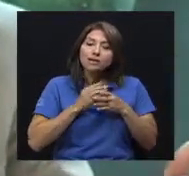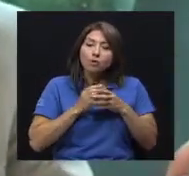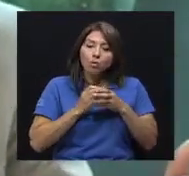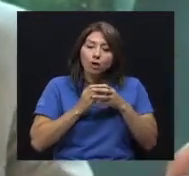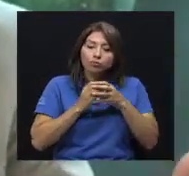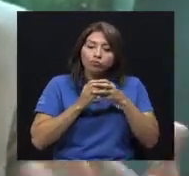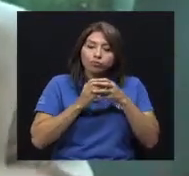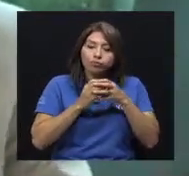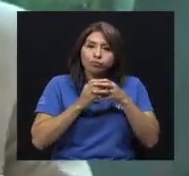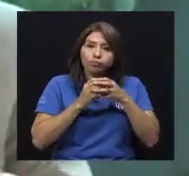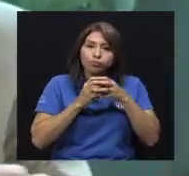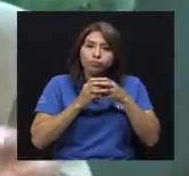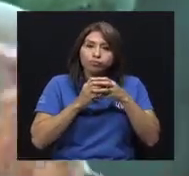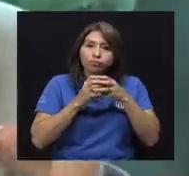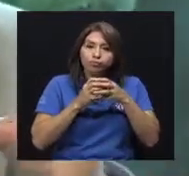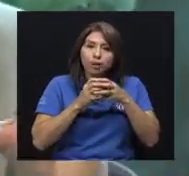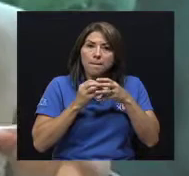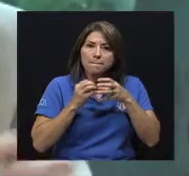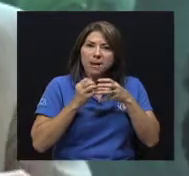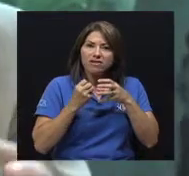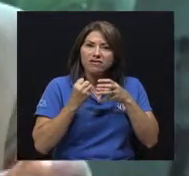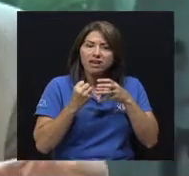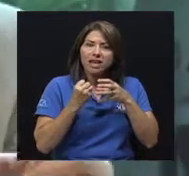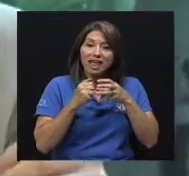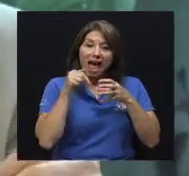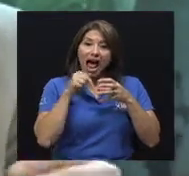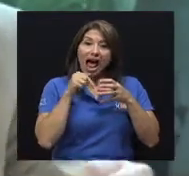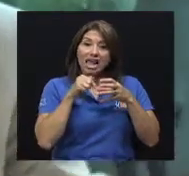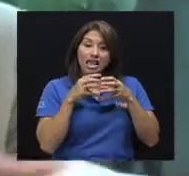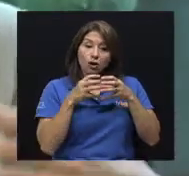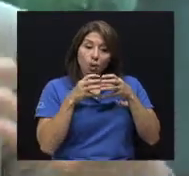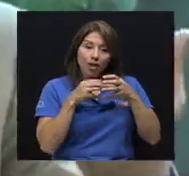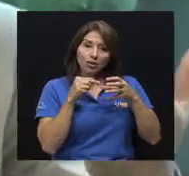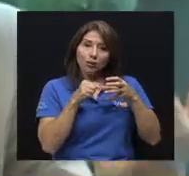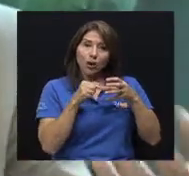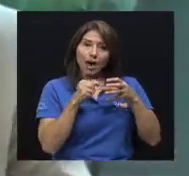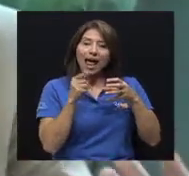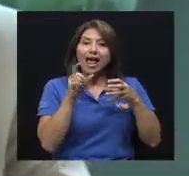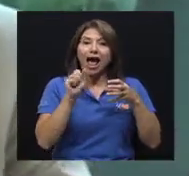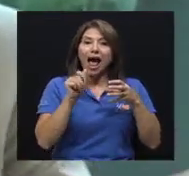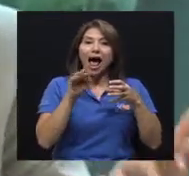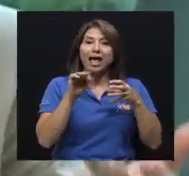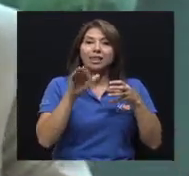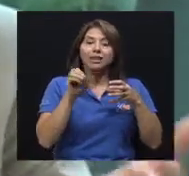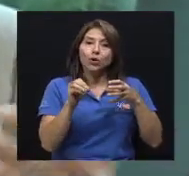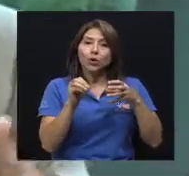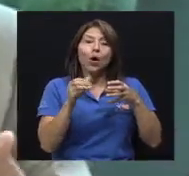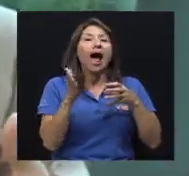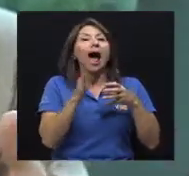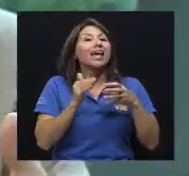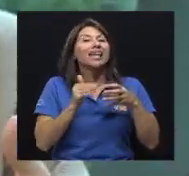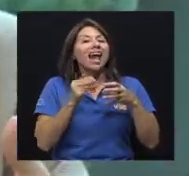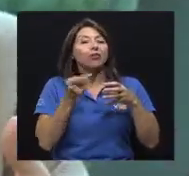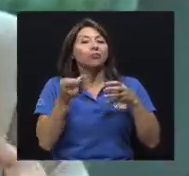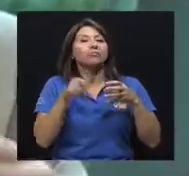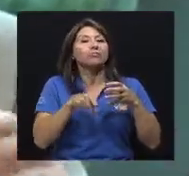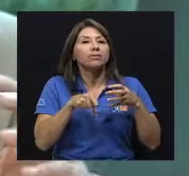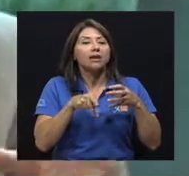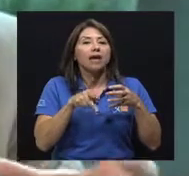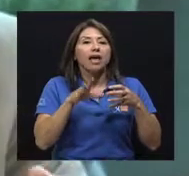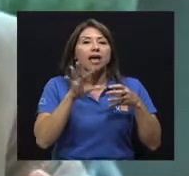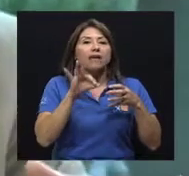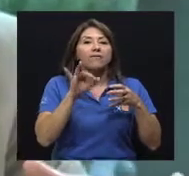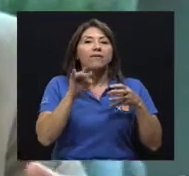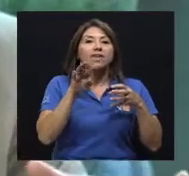normal. Dentro de esas está una cavidad del corazón que se llama el atrio. Esto genera una arritmia que se llama fibrilación atrial. Entonces el